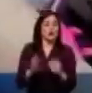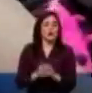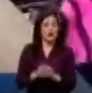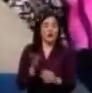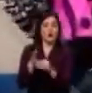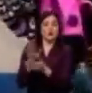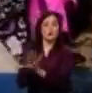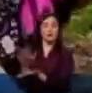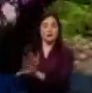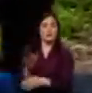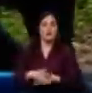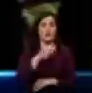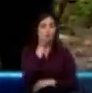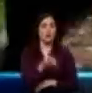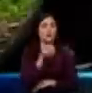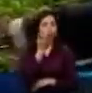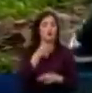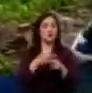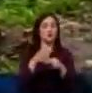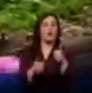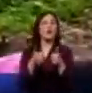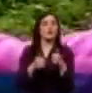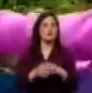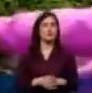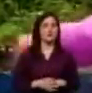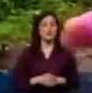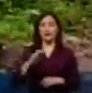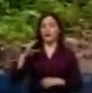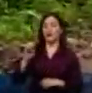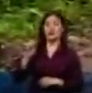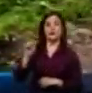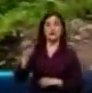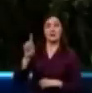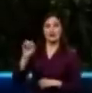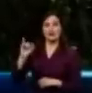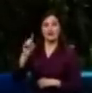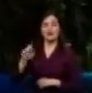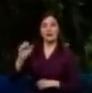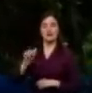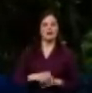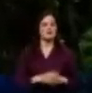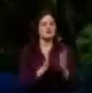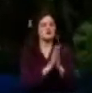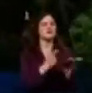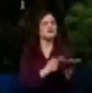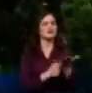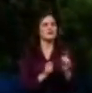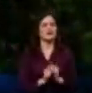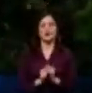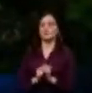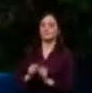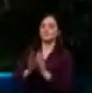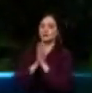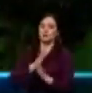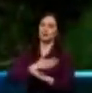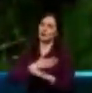escuela. A ver, mi señor, buenos días. ¿Cuál es su nombre? Buenos días, mi nombre es César Risa. Yo... ¿Qué pide usted concretamente a la Concretamente pido el puente que